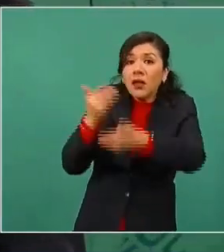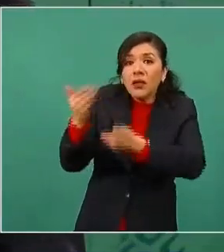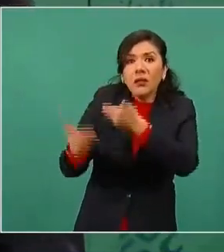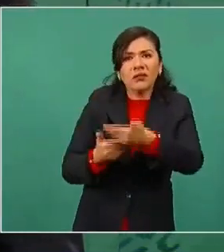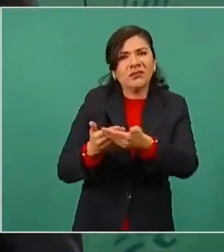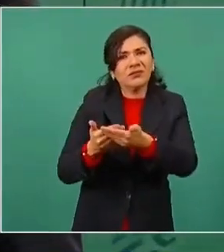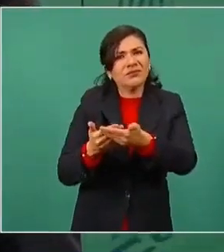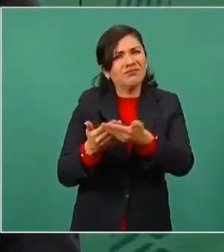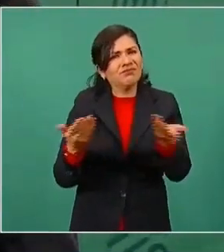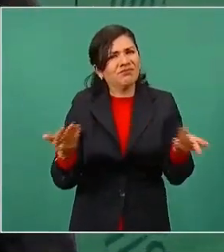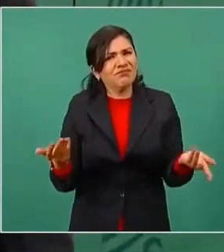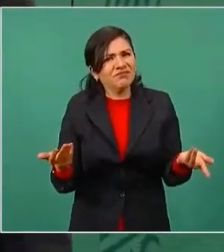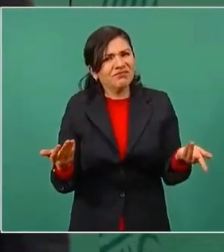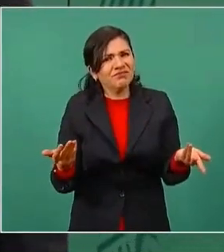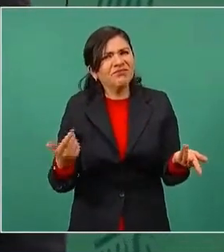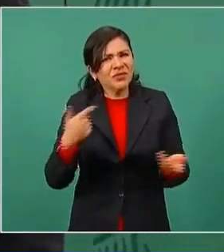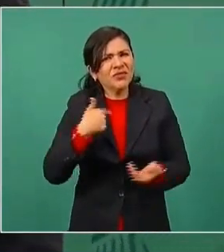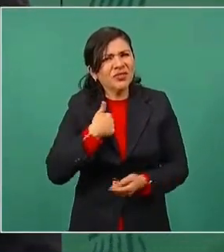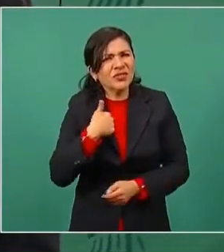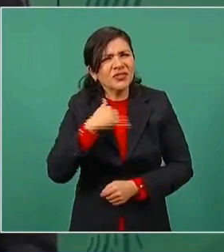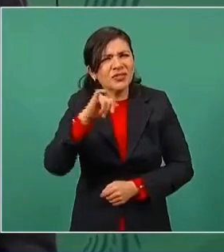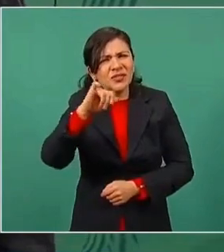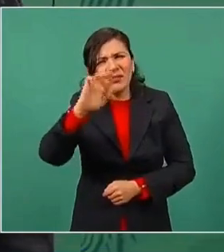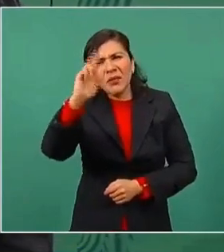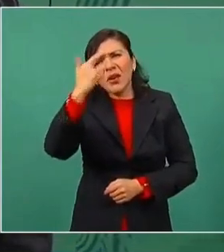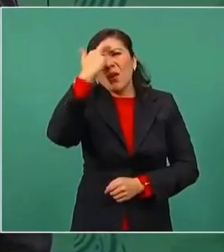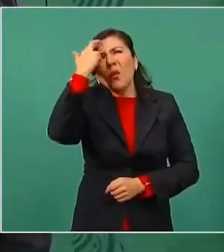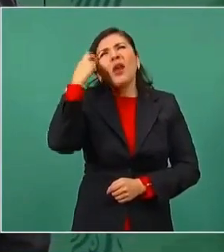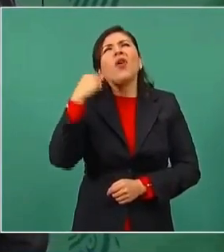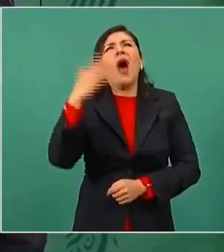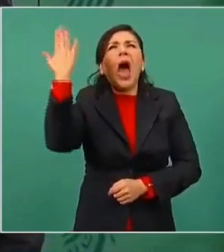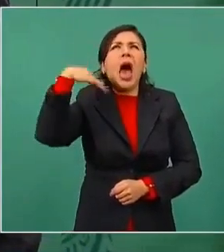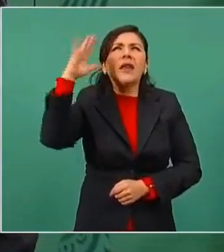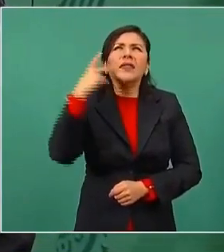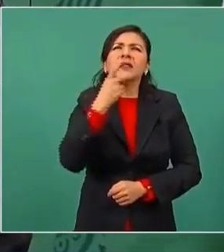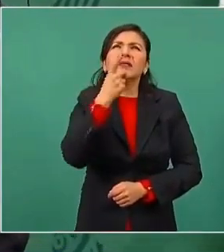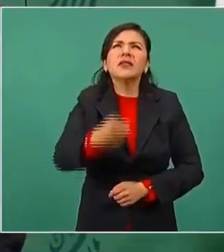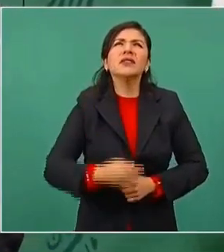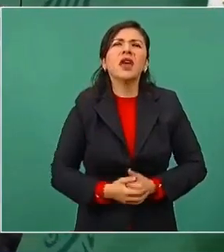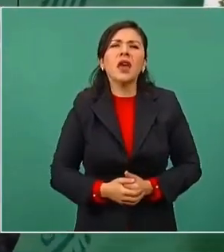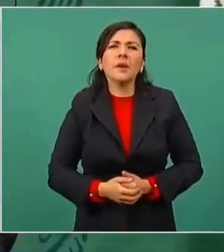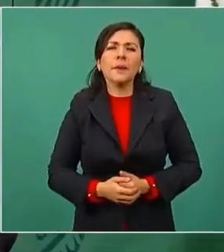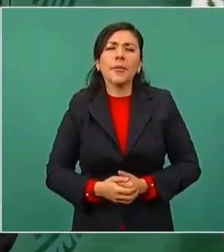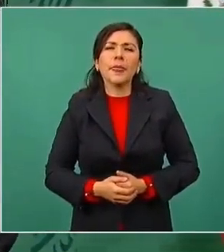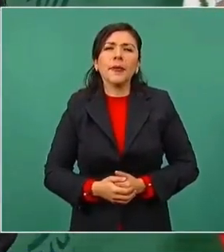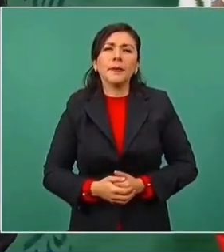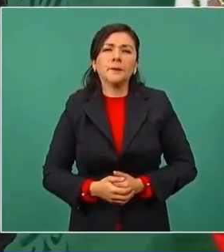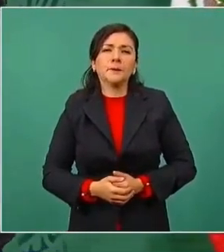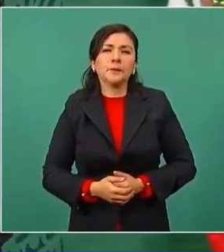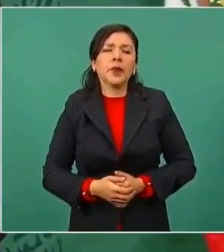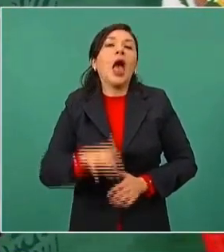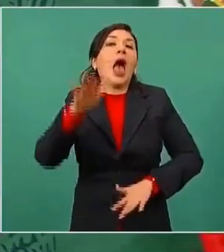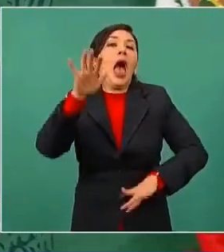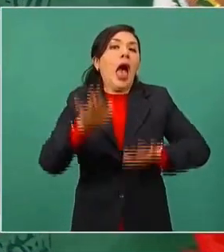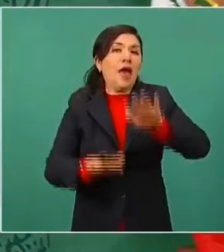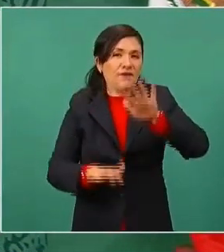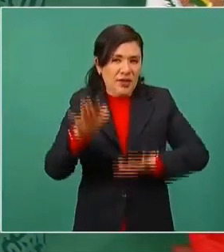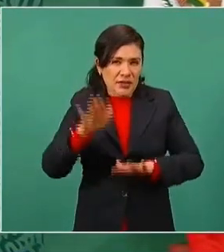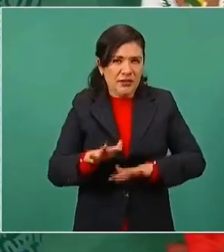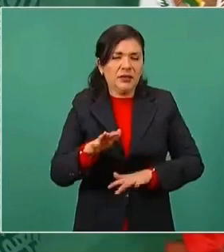Yo siempre recuerdo de que hasta se les decía a los hijos, no en todos los casos,